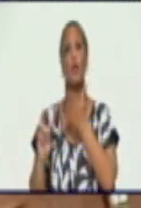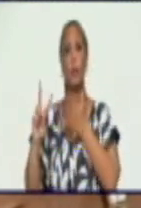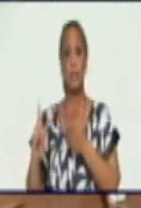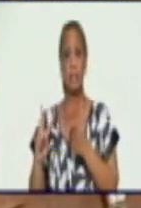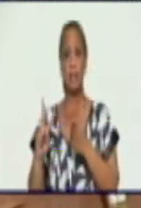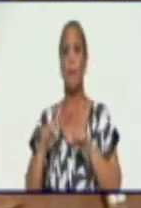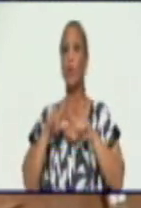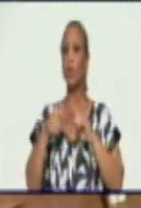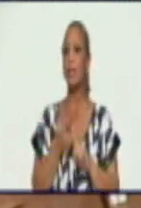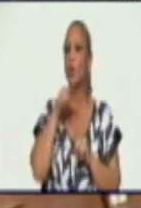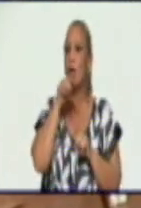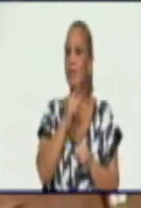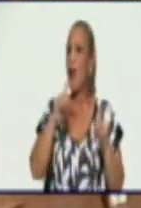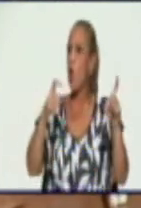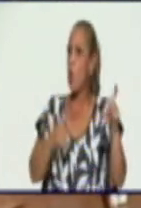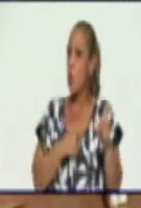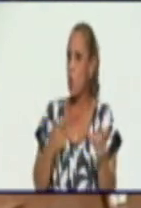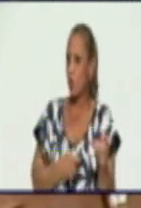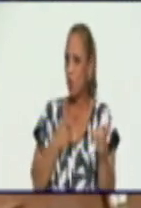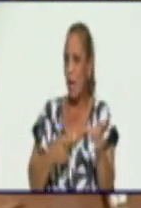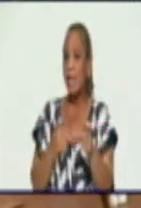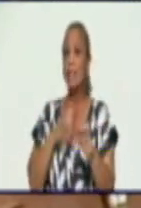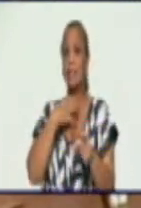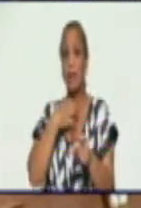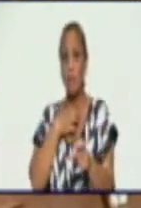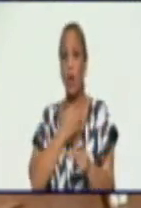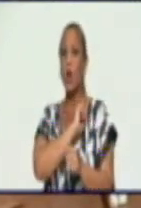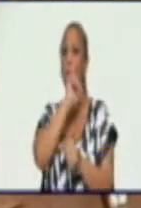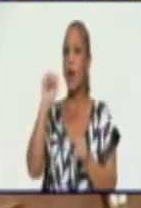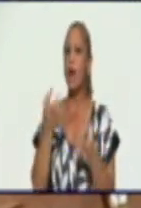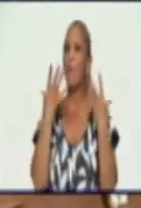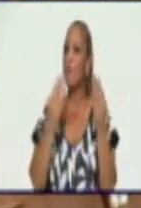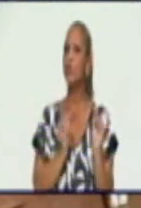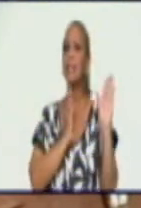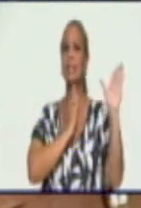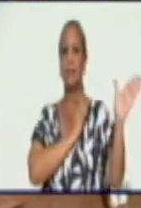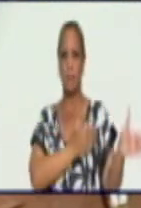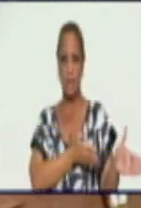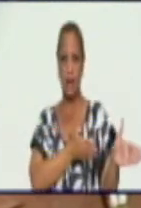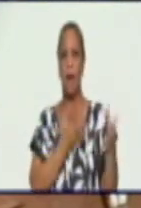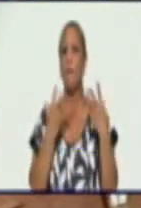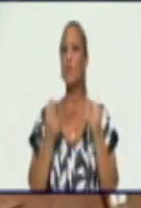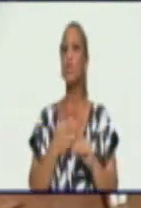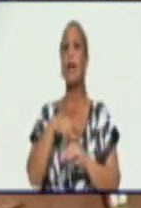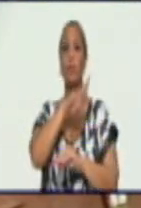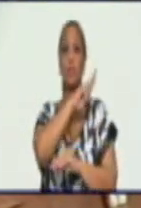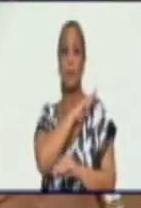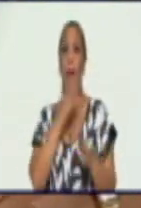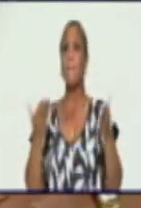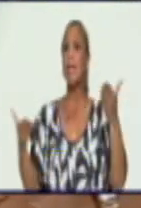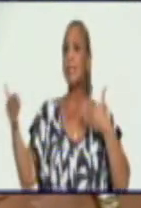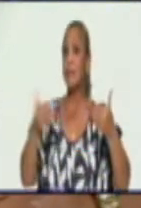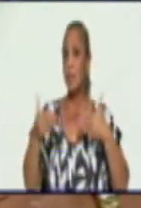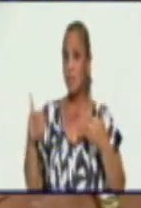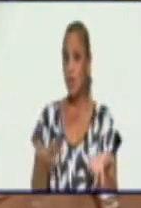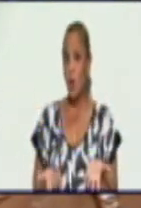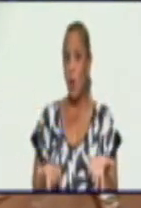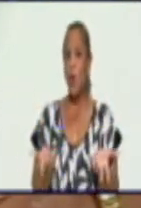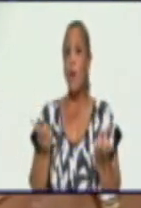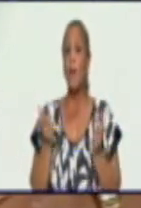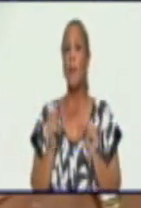se comparte tenemos que librar con mucha disciplina con mucha responsabilidad con la participación y no tenemos duda como insistido